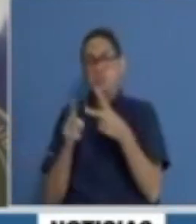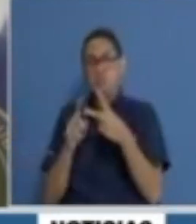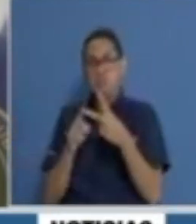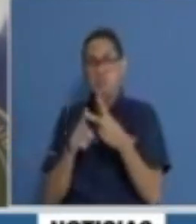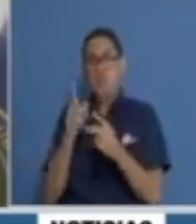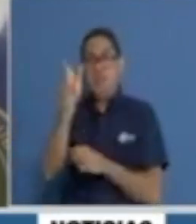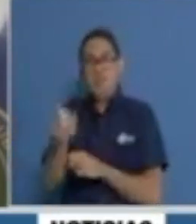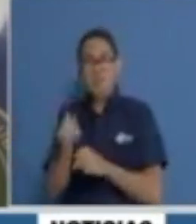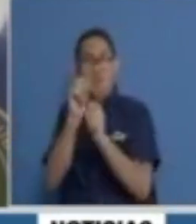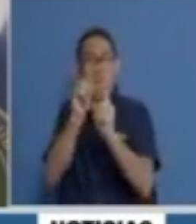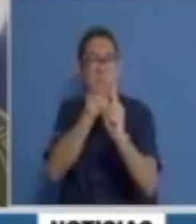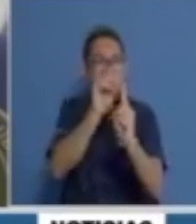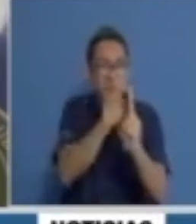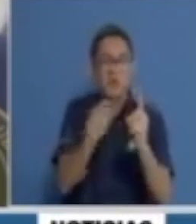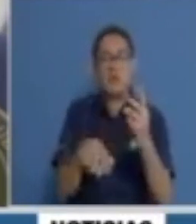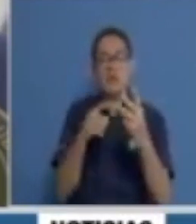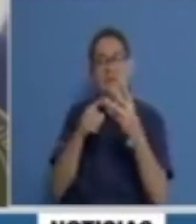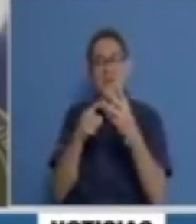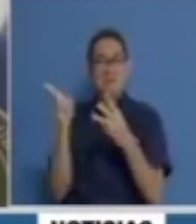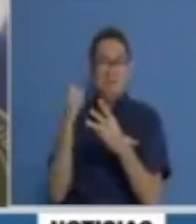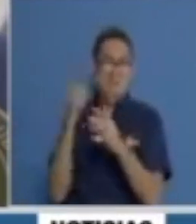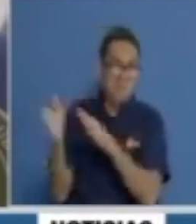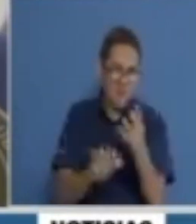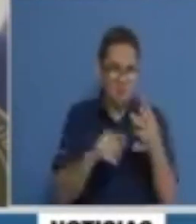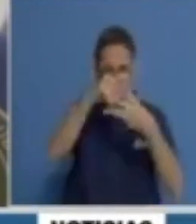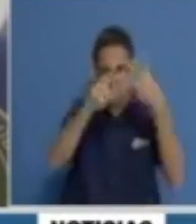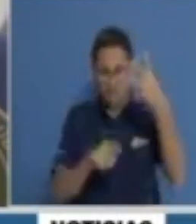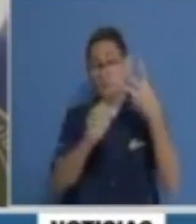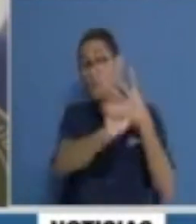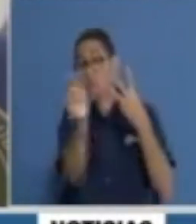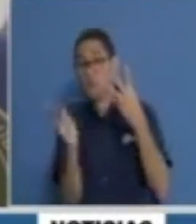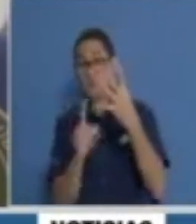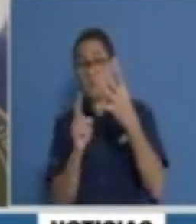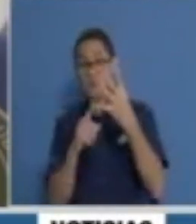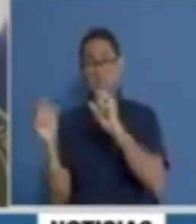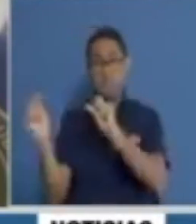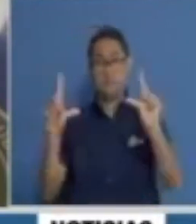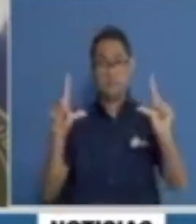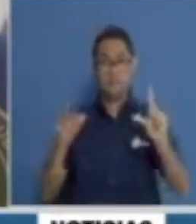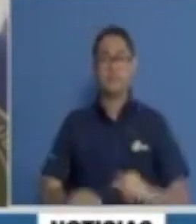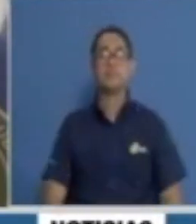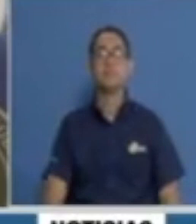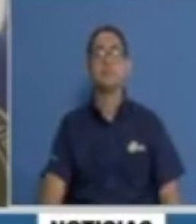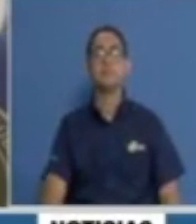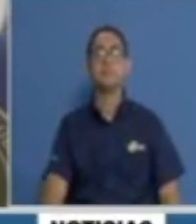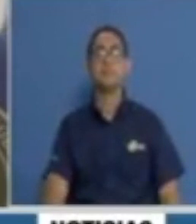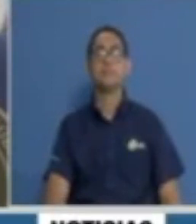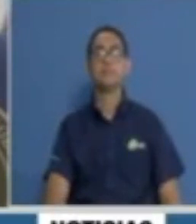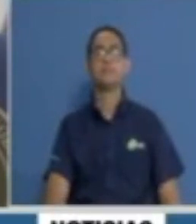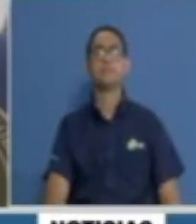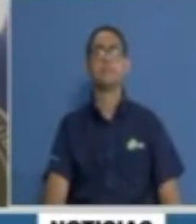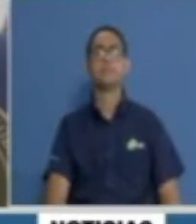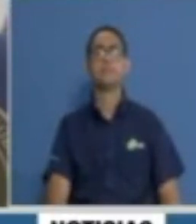posterior a 6 semanas después de la cuarentena. En la siguiente lámina, por favor. Lo que observamos es uno de